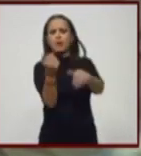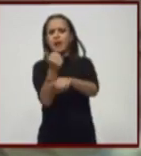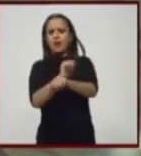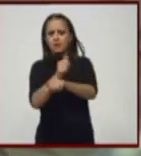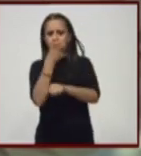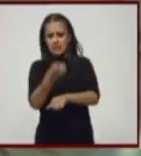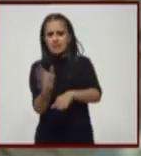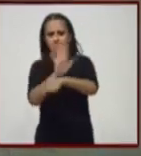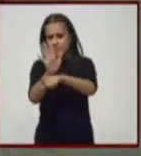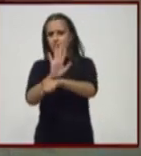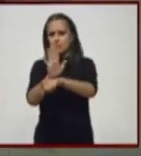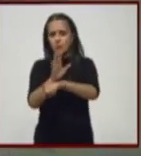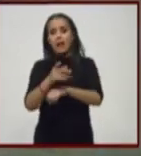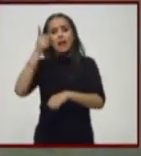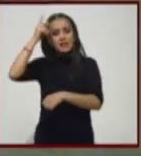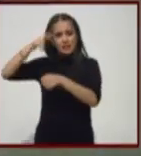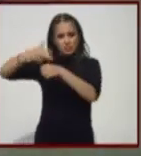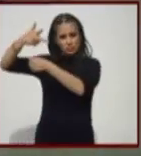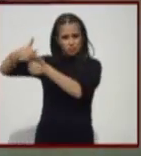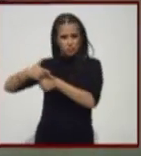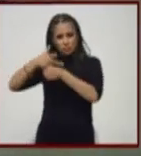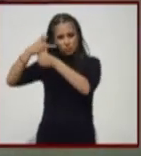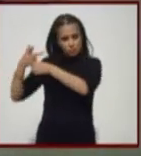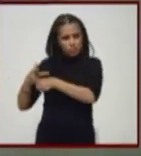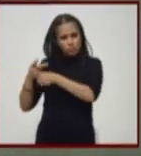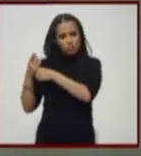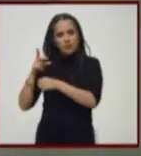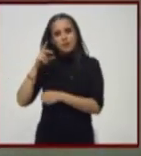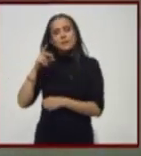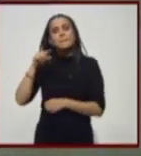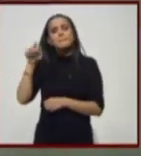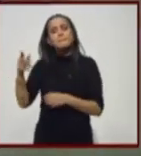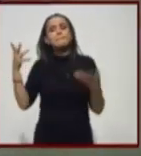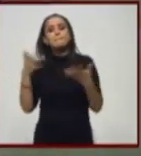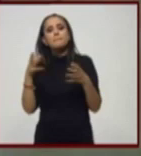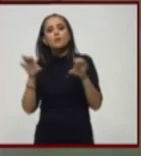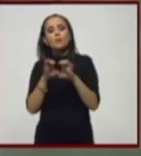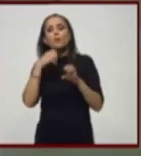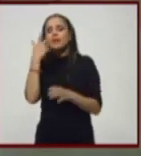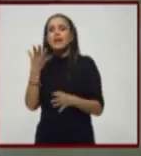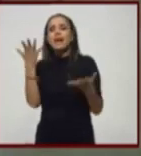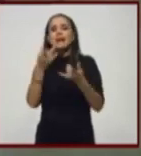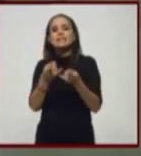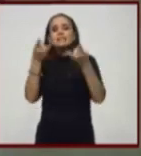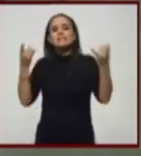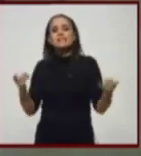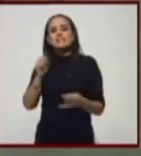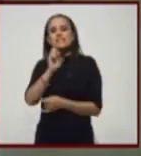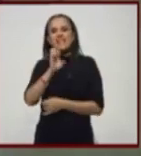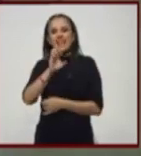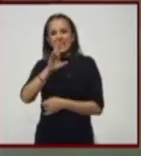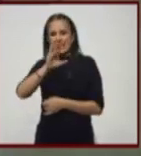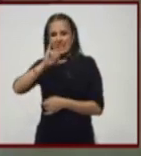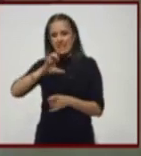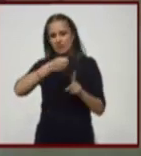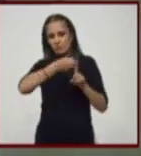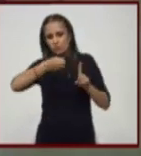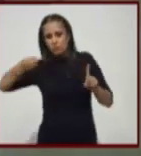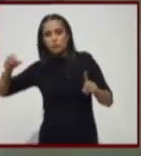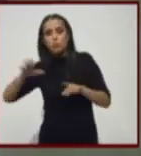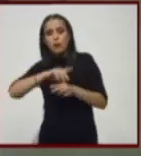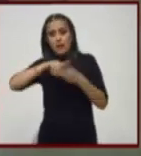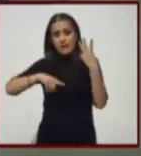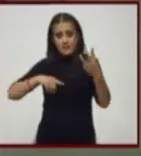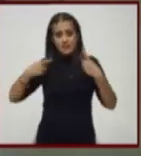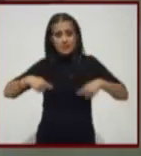el productor alex núñez trae la idea de hacerlo serie puede ser muy interesante porque son tres personajes